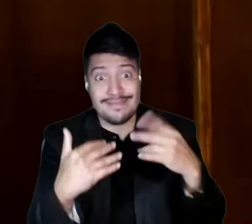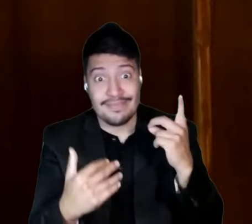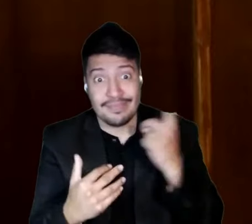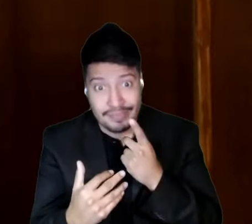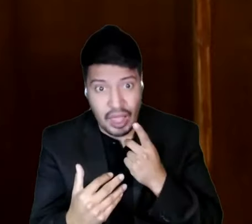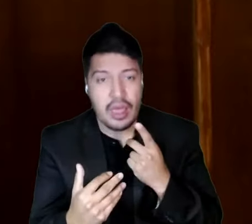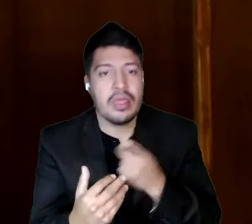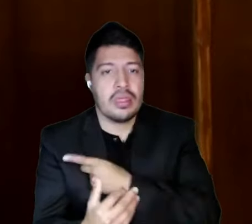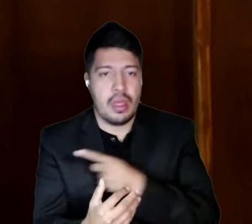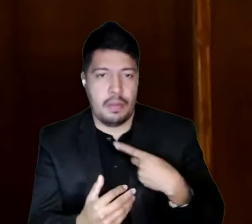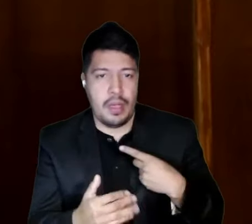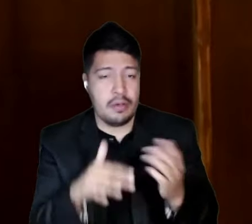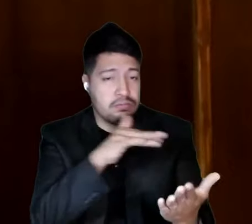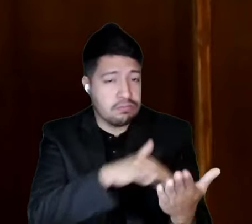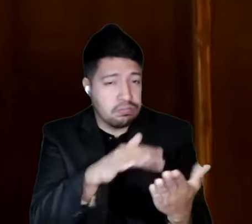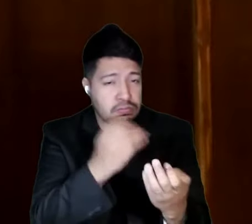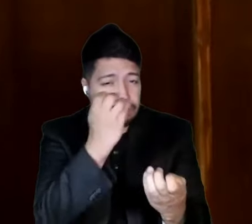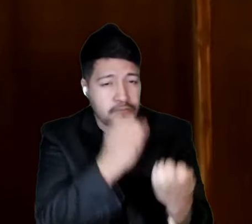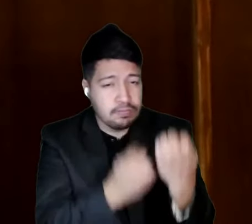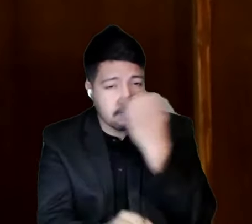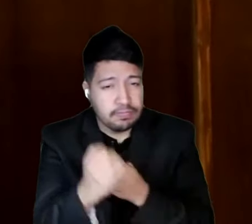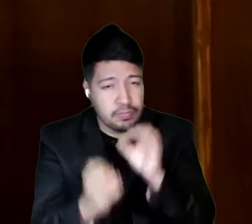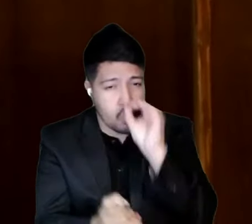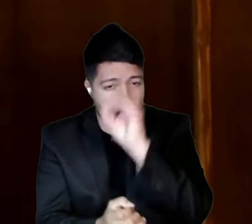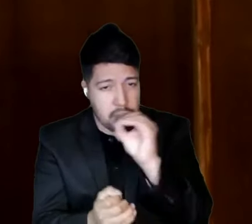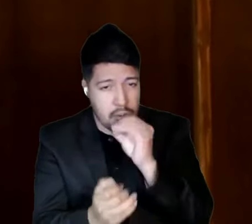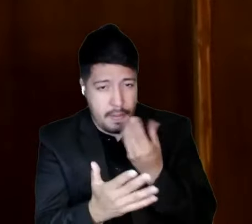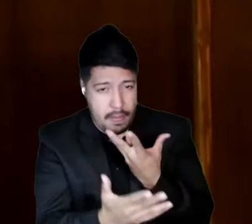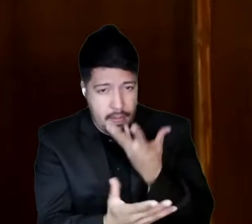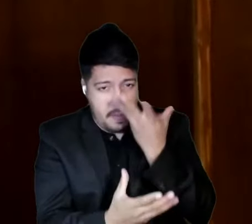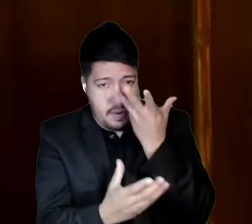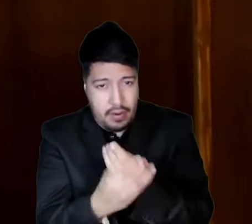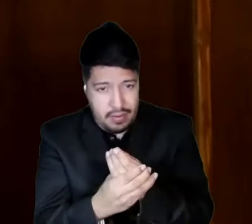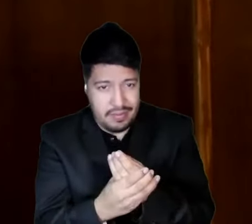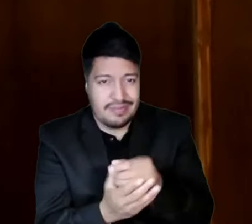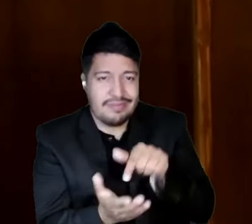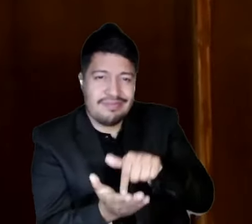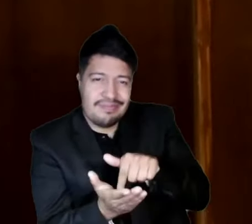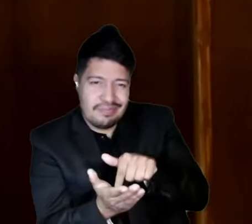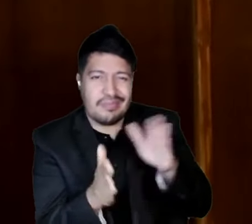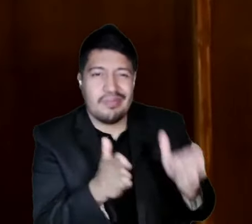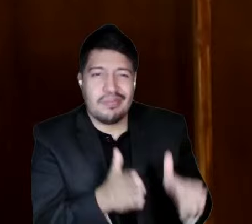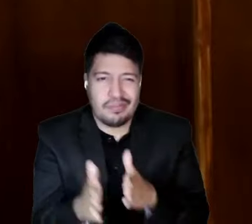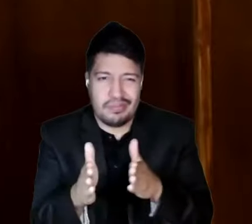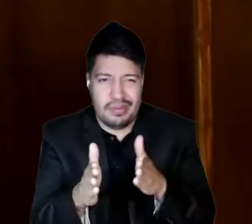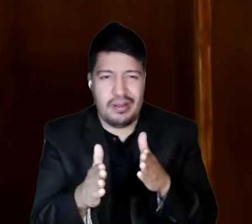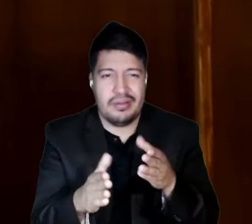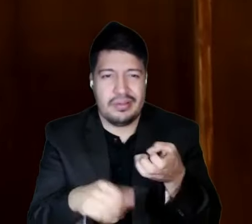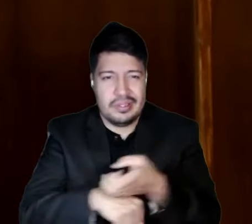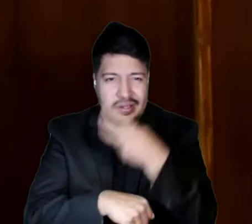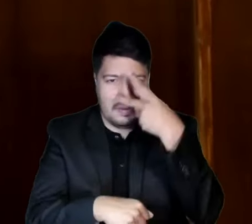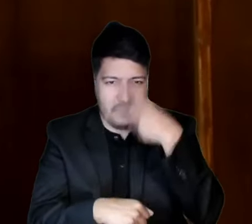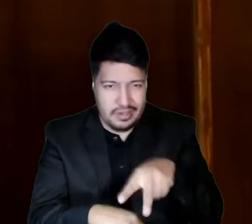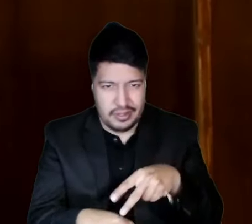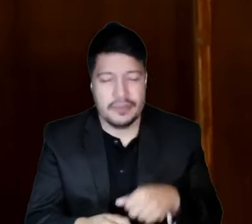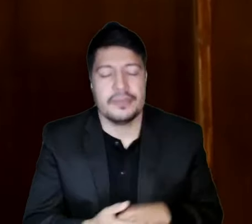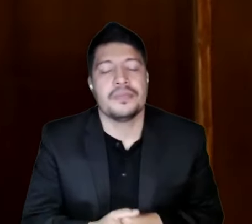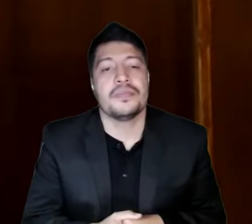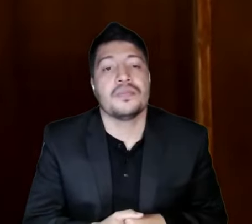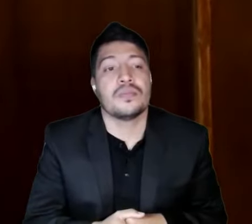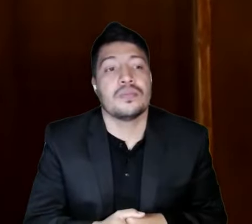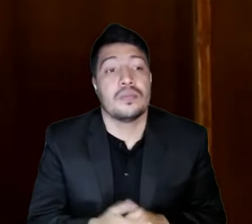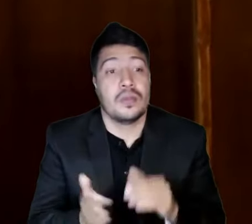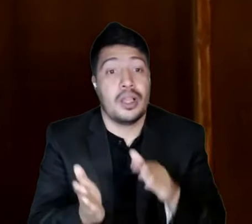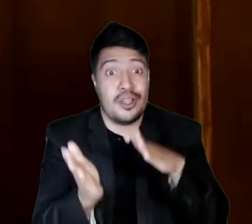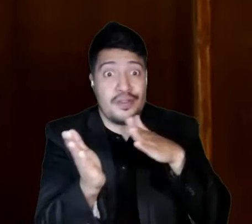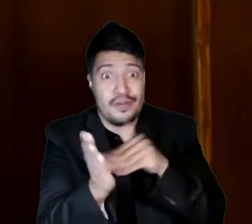documento rector del desarrollo integral del Estado de México dos el documento remisión del plan de desarrollo del